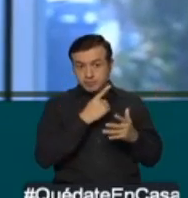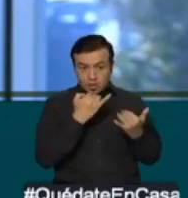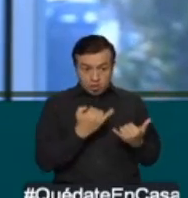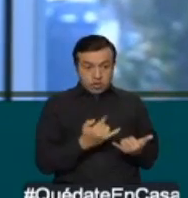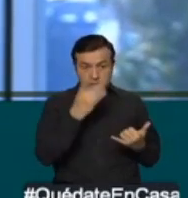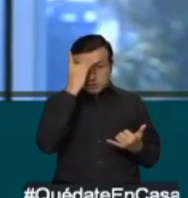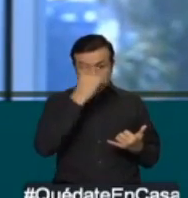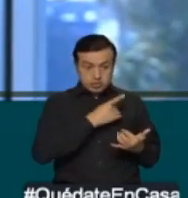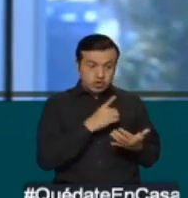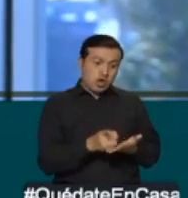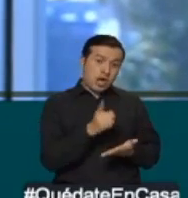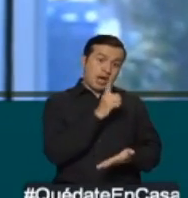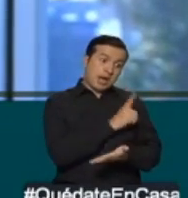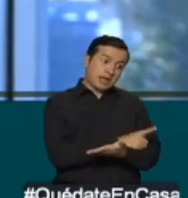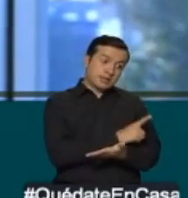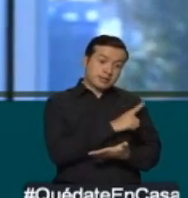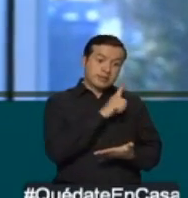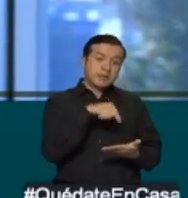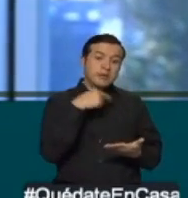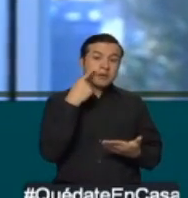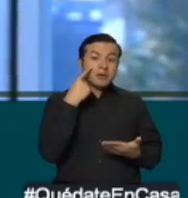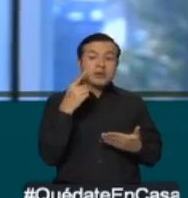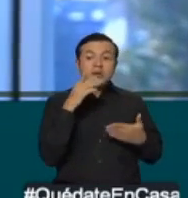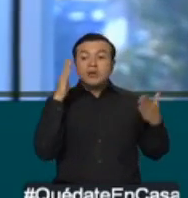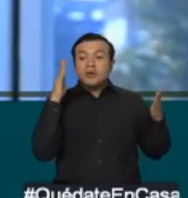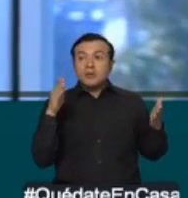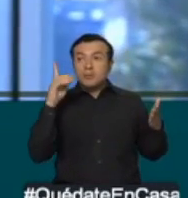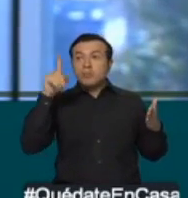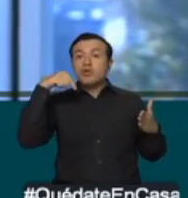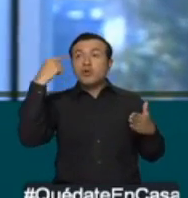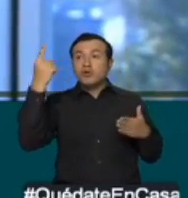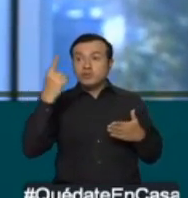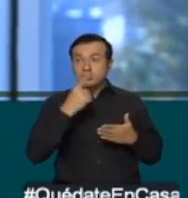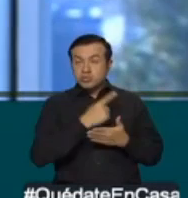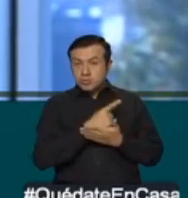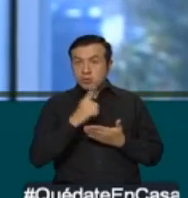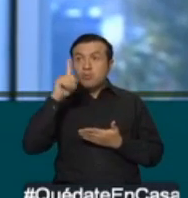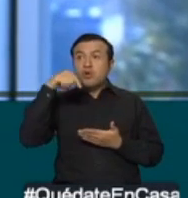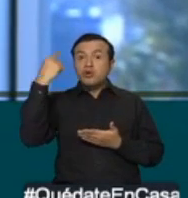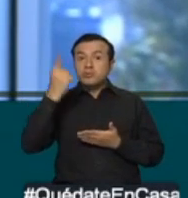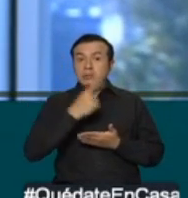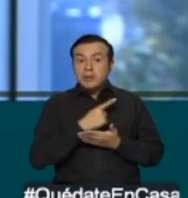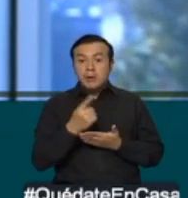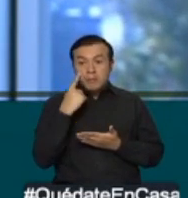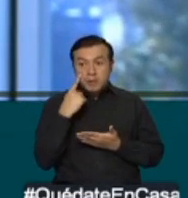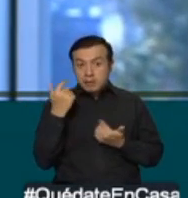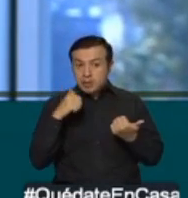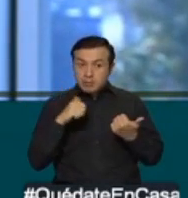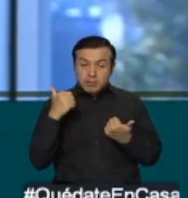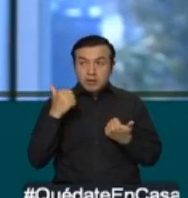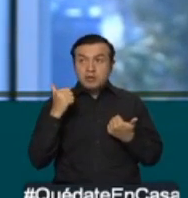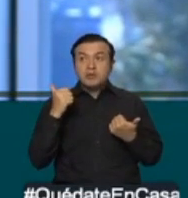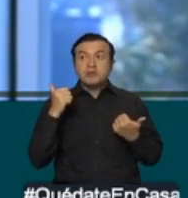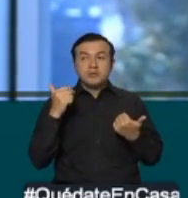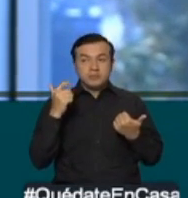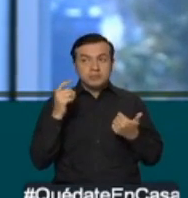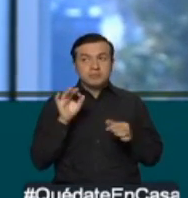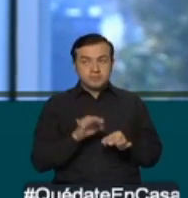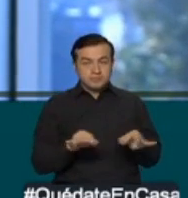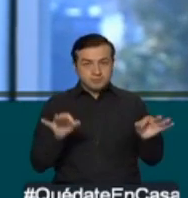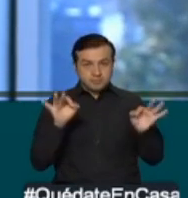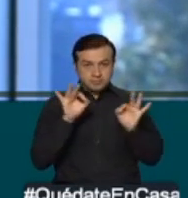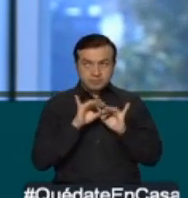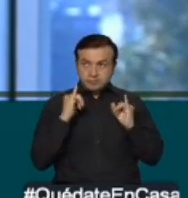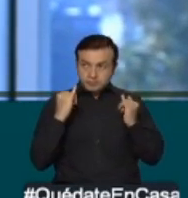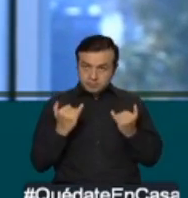adoptadas la semana pasada seguramente lo estaremos viendo en el transcurso de la próxima semana y eso va a ser importante creo que en este